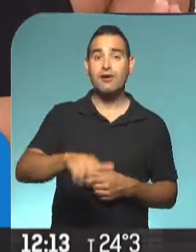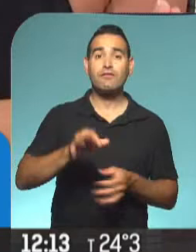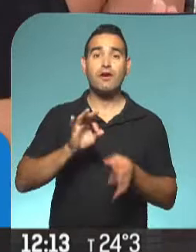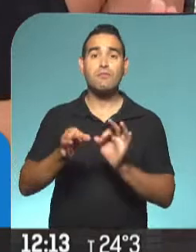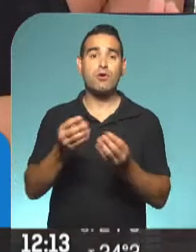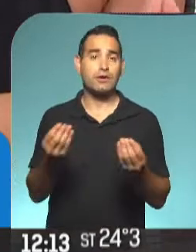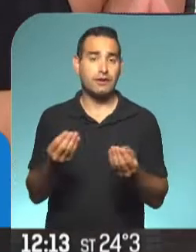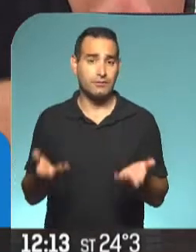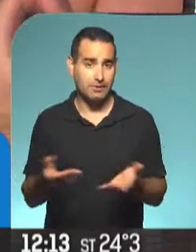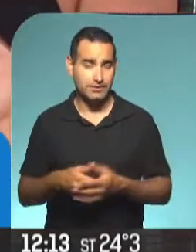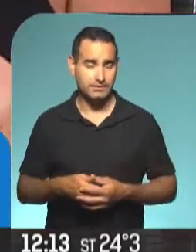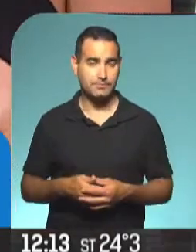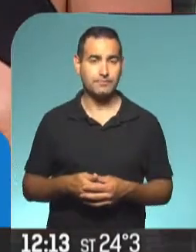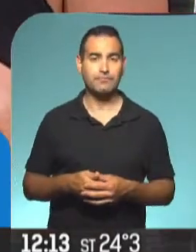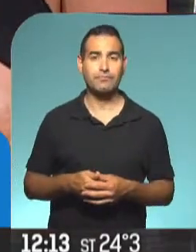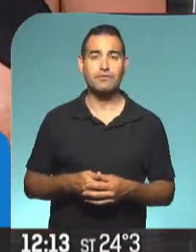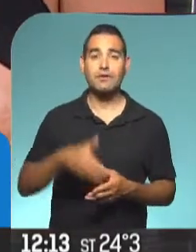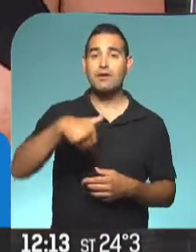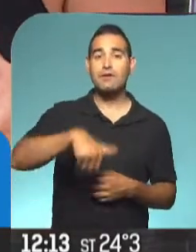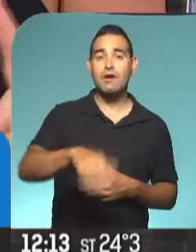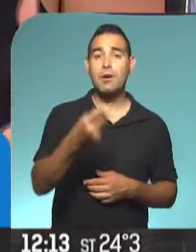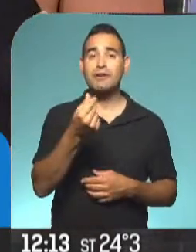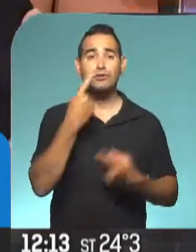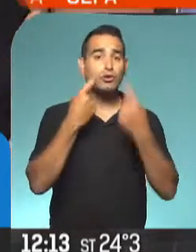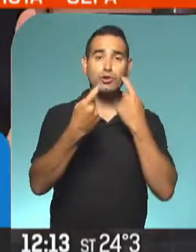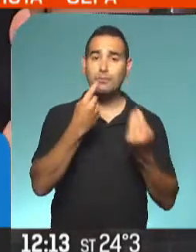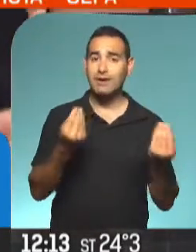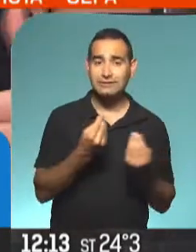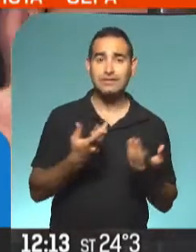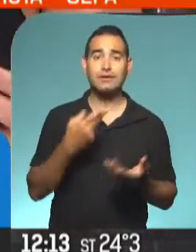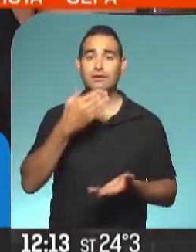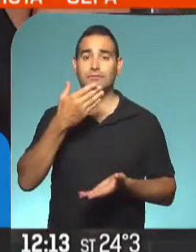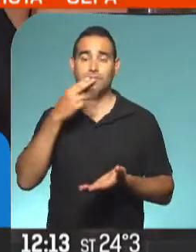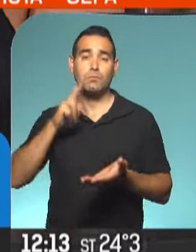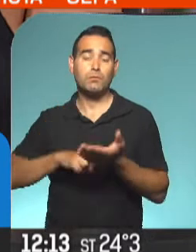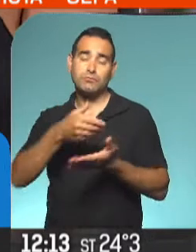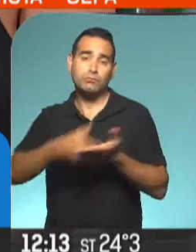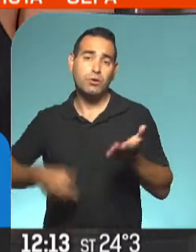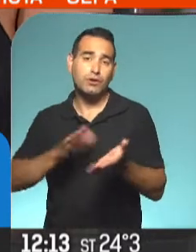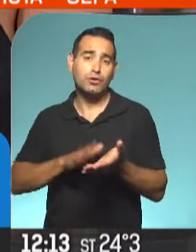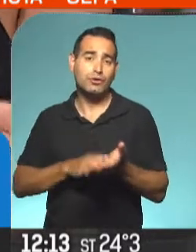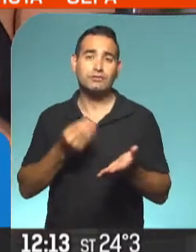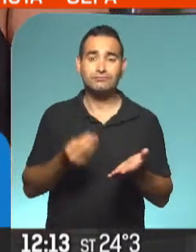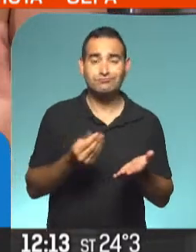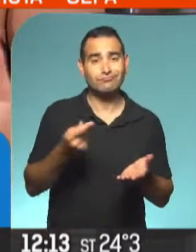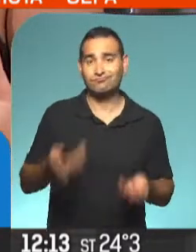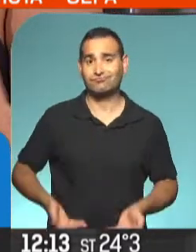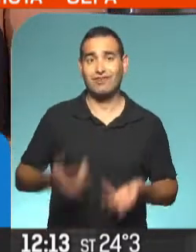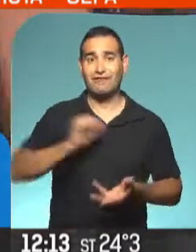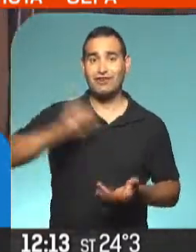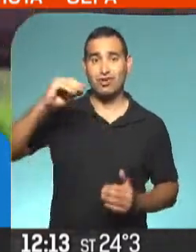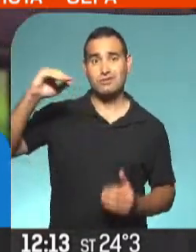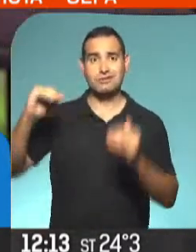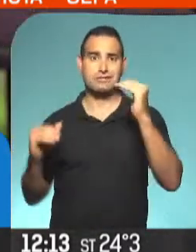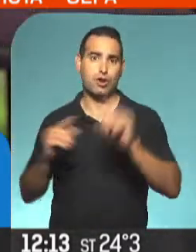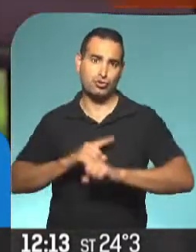parece que fue una buena señal la que dio Guzmán. ¿Qué va a pasar con los precios regulados? ¿Qué va a pasar con las tarifas? Bueno, está claro que no tienen que aumentar por encima de la inflación.